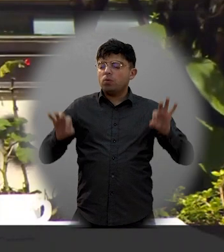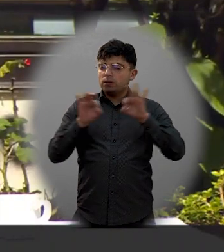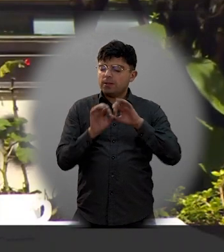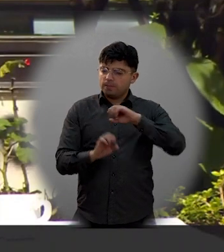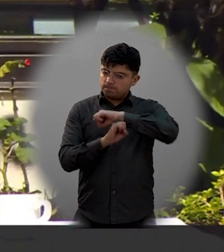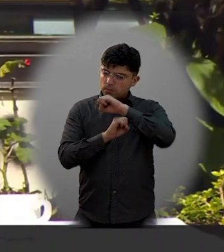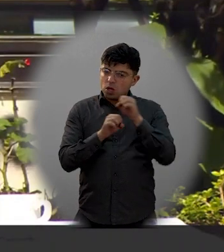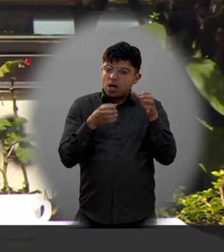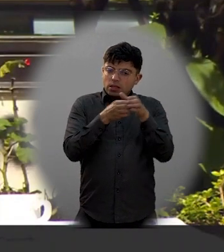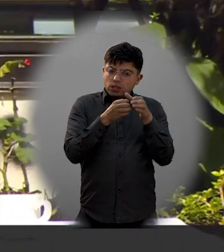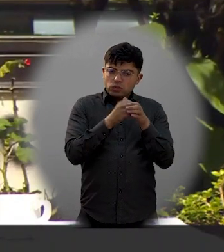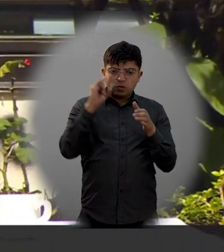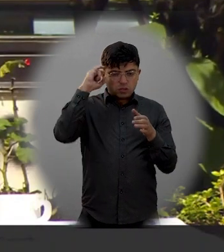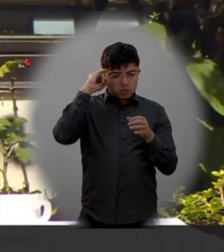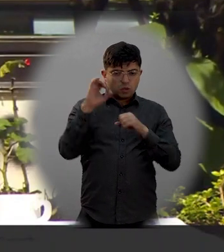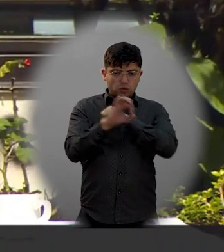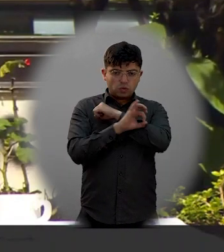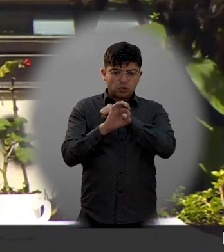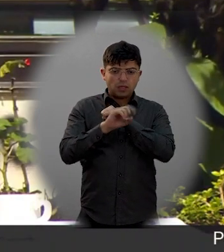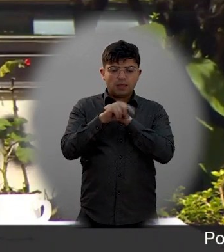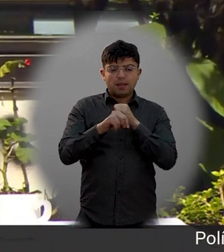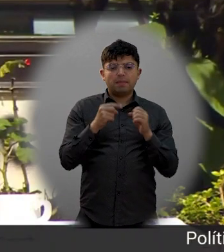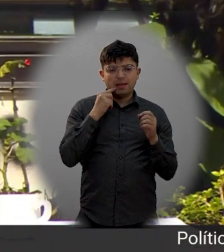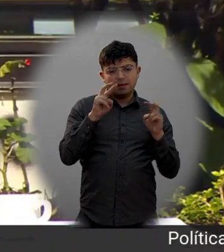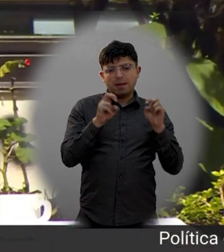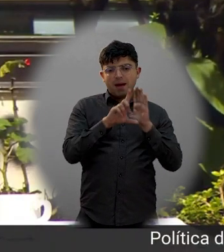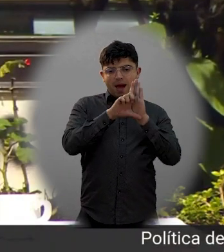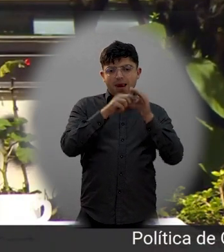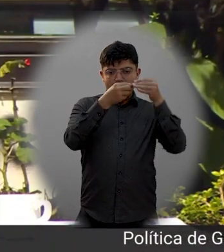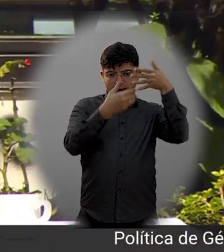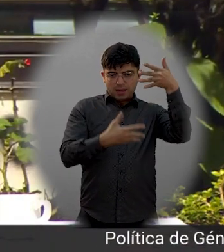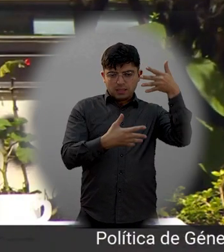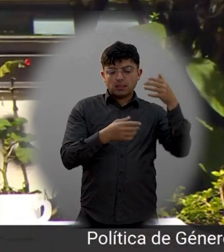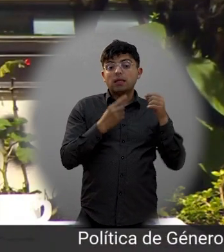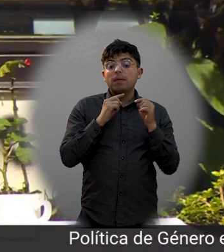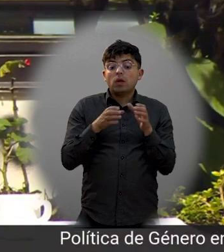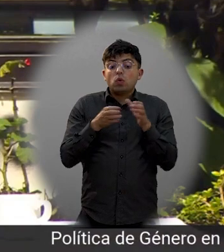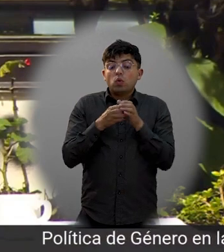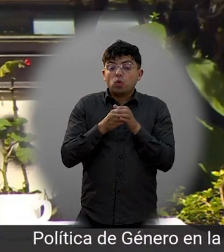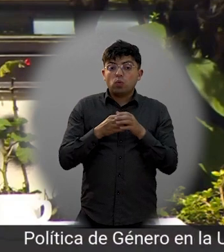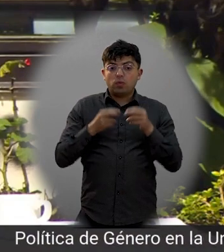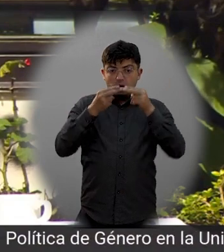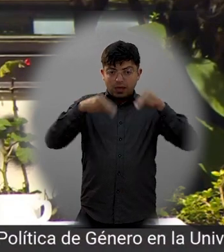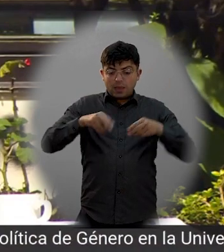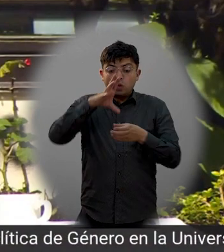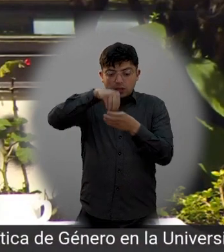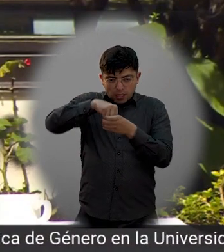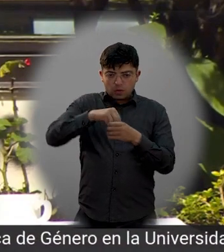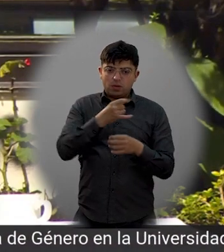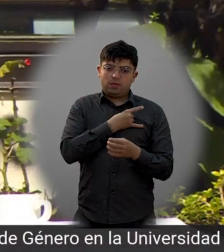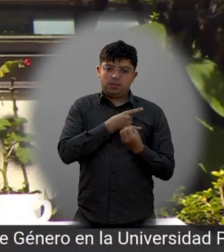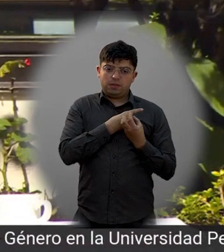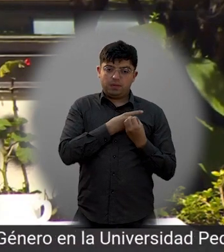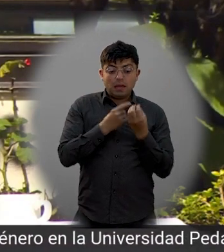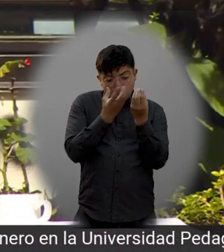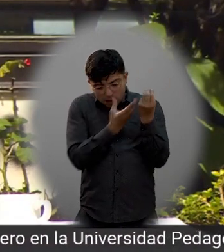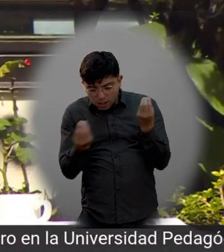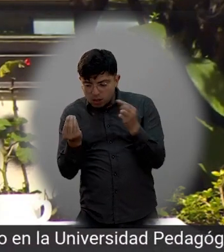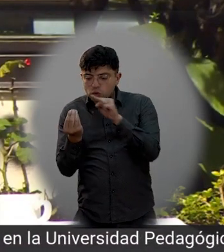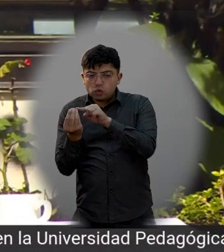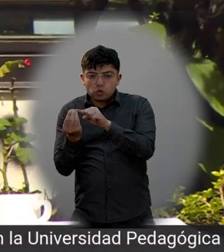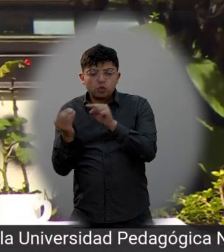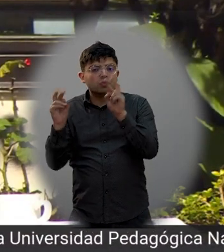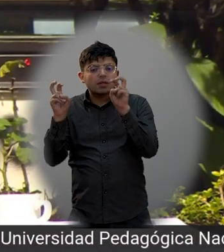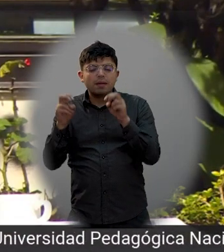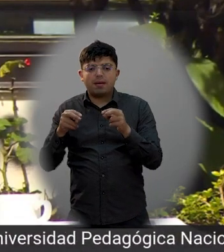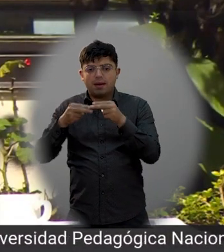de atención psicosocial y jurídica y que exista un equipo de género dentro de la universidad. Es decir, tiene que haber, la universidad tiene que tener un equipo